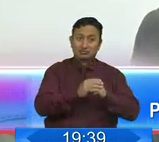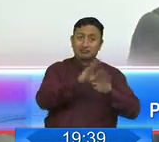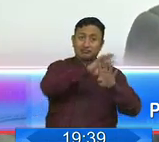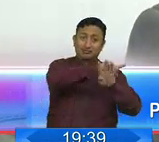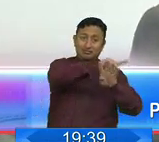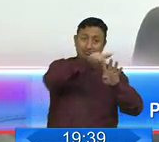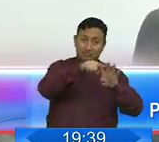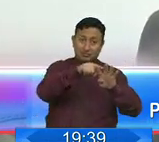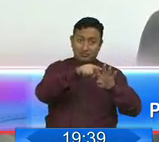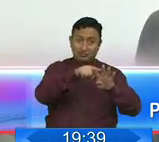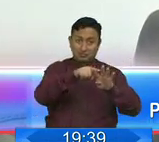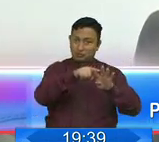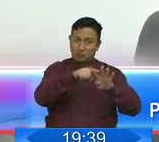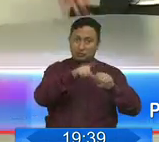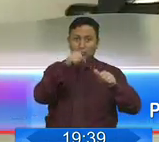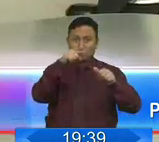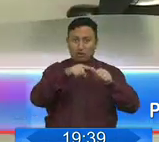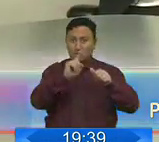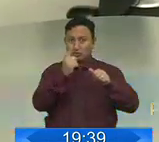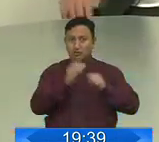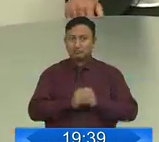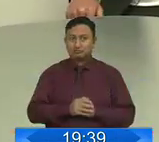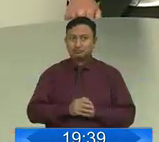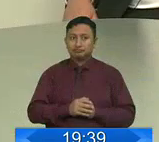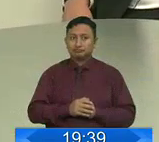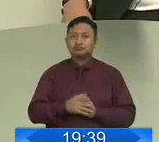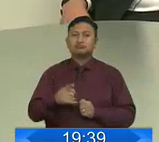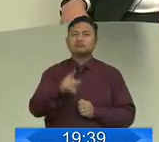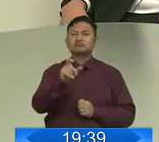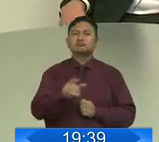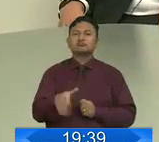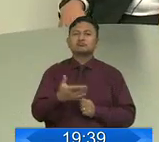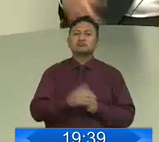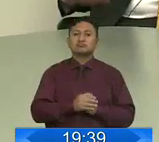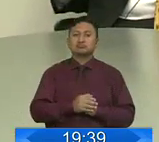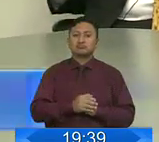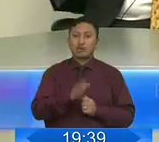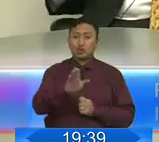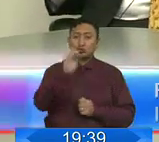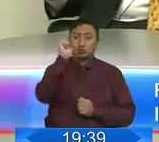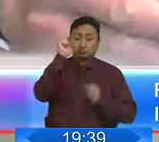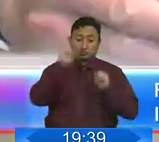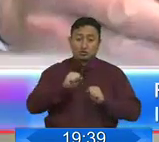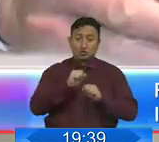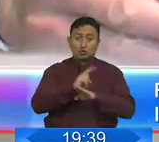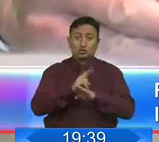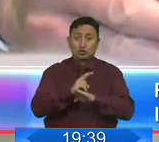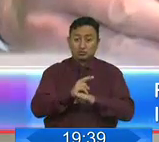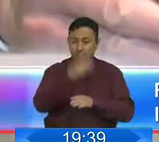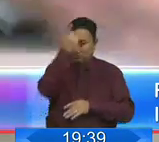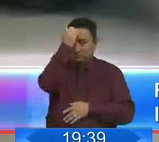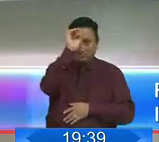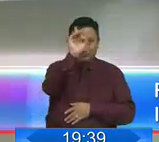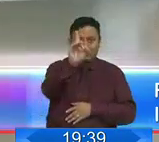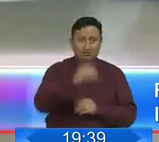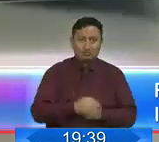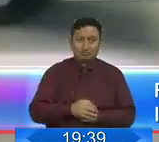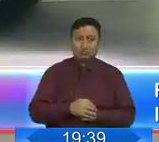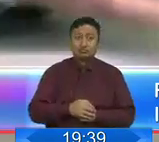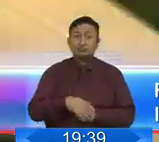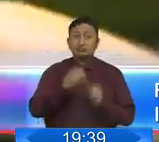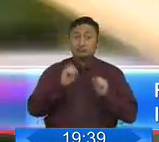recargo desde que usted hizo la compra. Y en conclusión, dicen los entendidos, está en su derecho a hacer o no uso de la tarjeta de crédito, pues señalan que